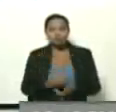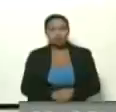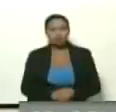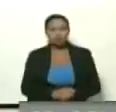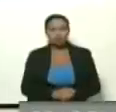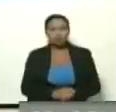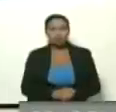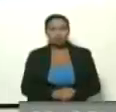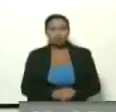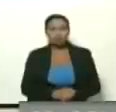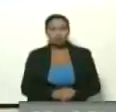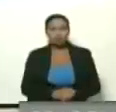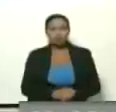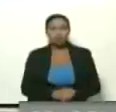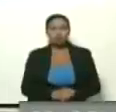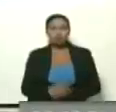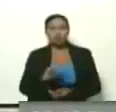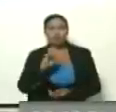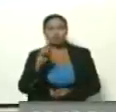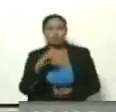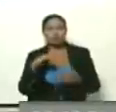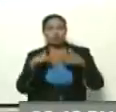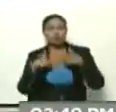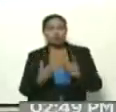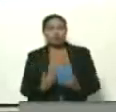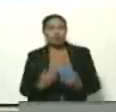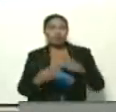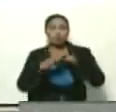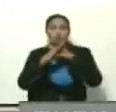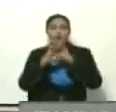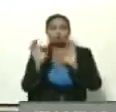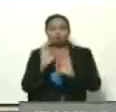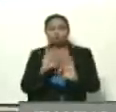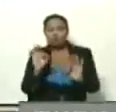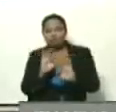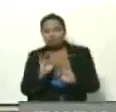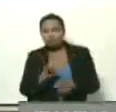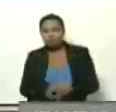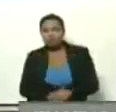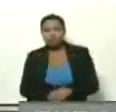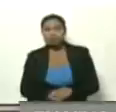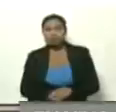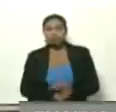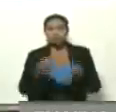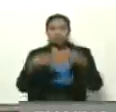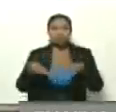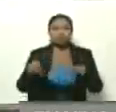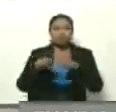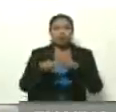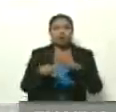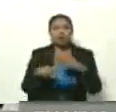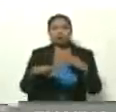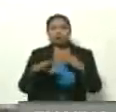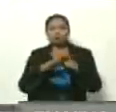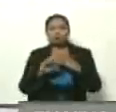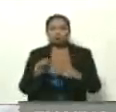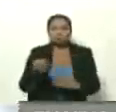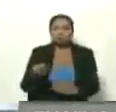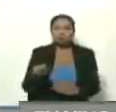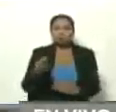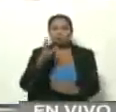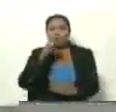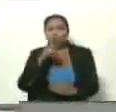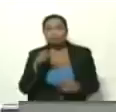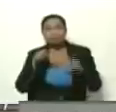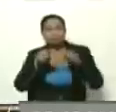eficientemente. No ha cesado el bloqueo, no han cesado las sanciones, pero así como